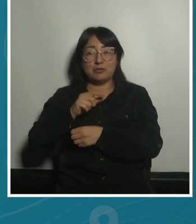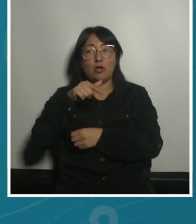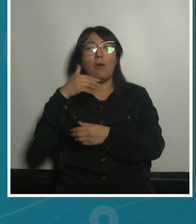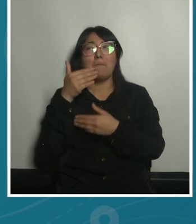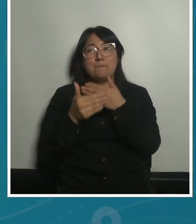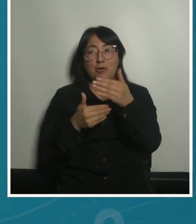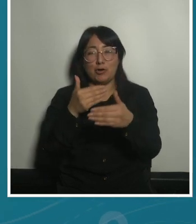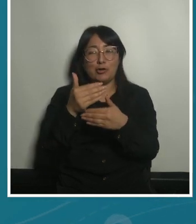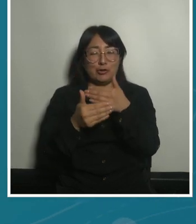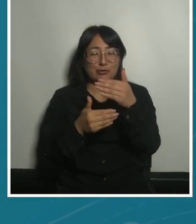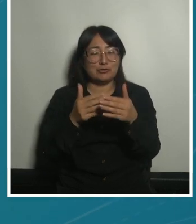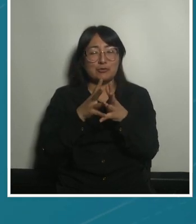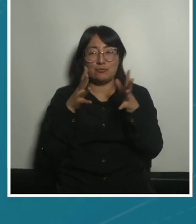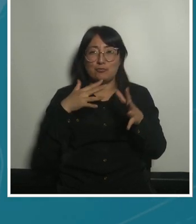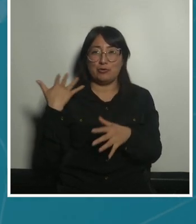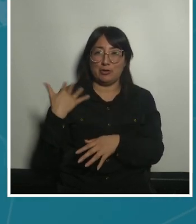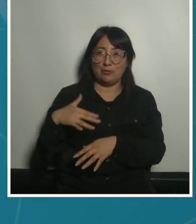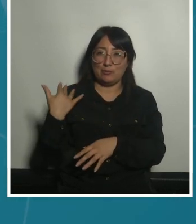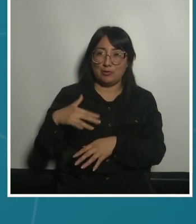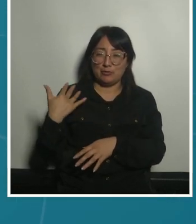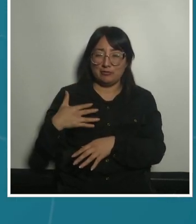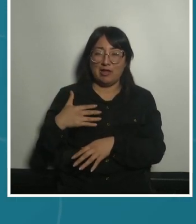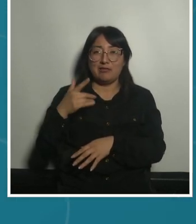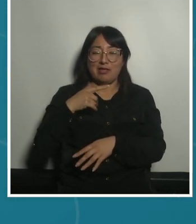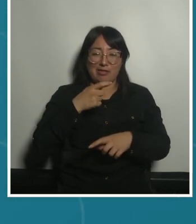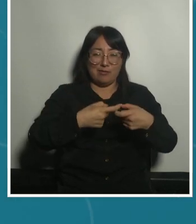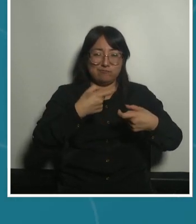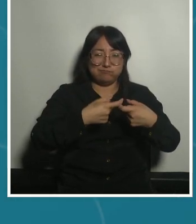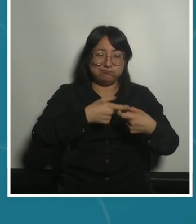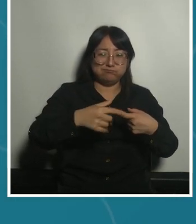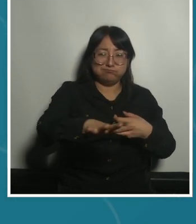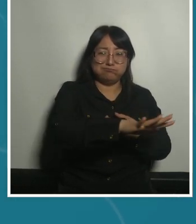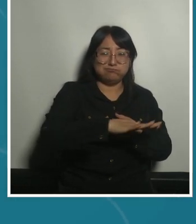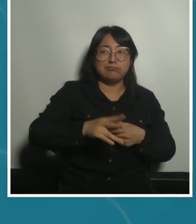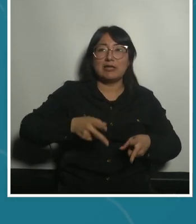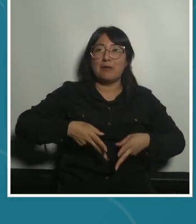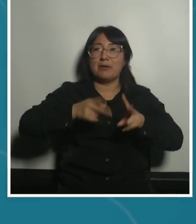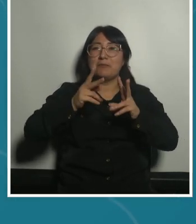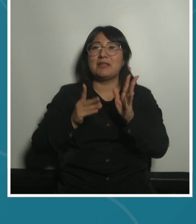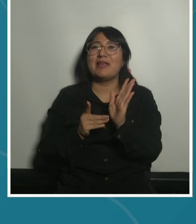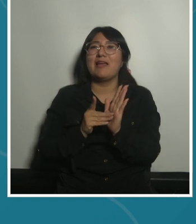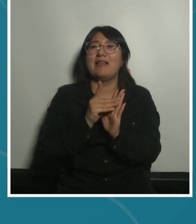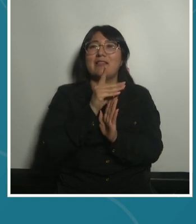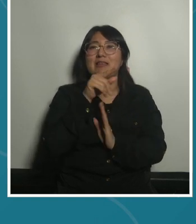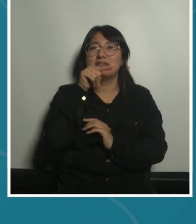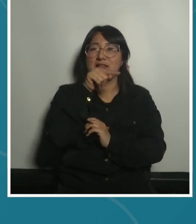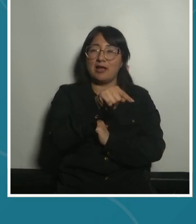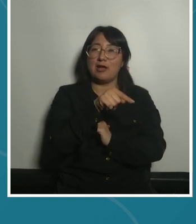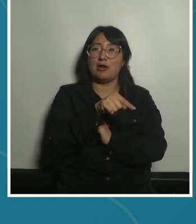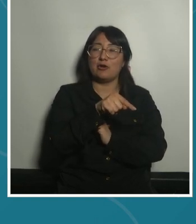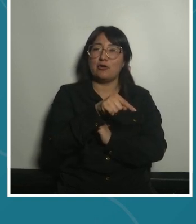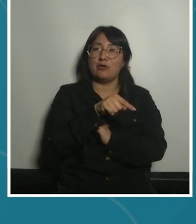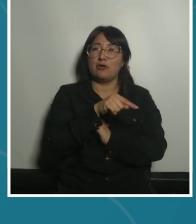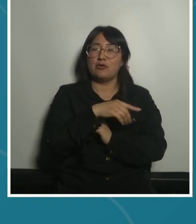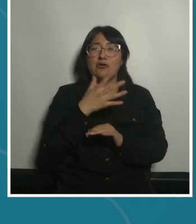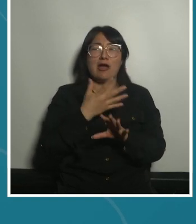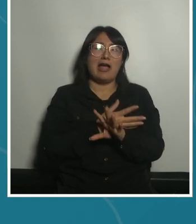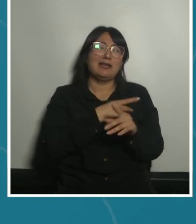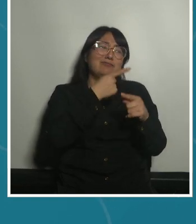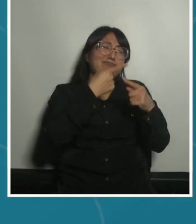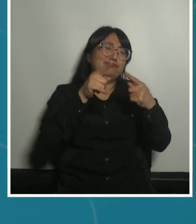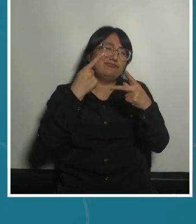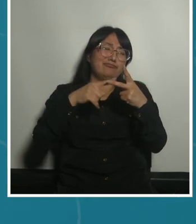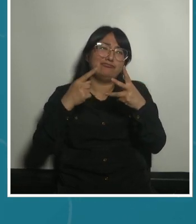procesos bastante importantes de sedimentación que han permitido el desarrollo de humedales costeros, también línea de paleocosta y una serie de